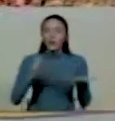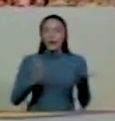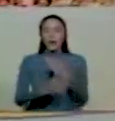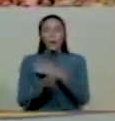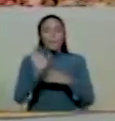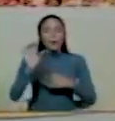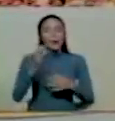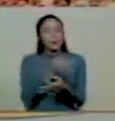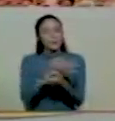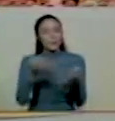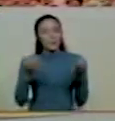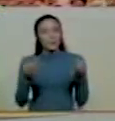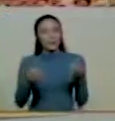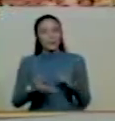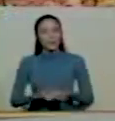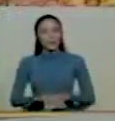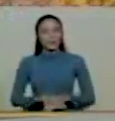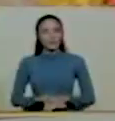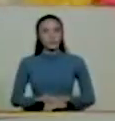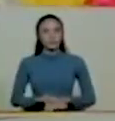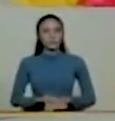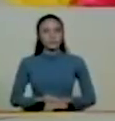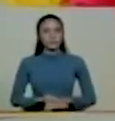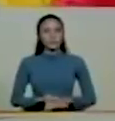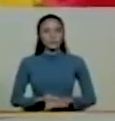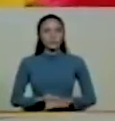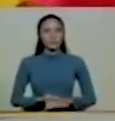sana. Claro que sí.